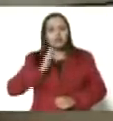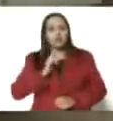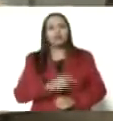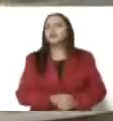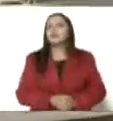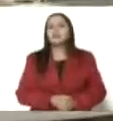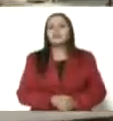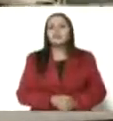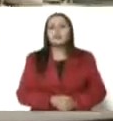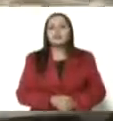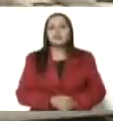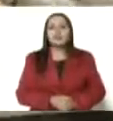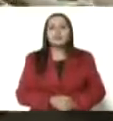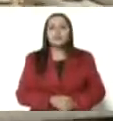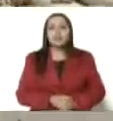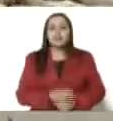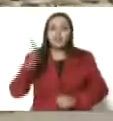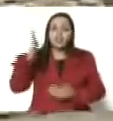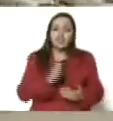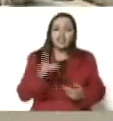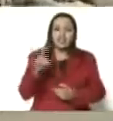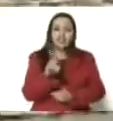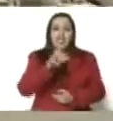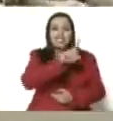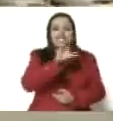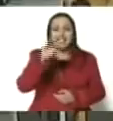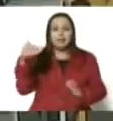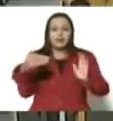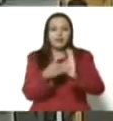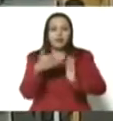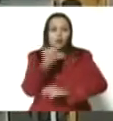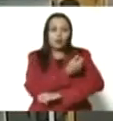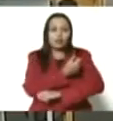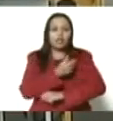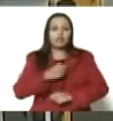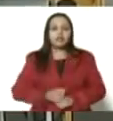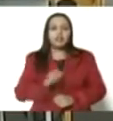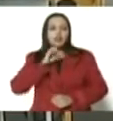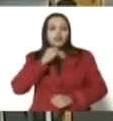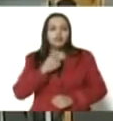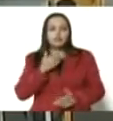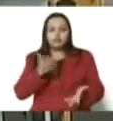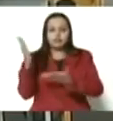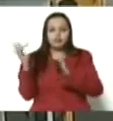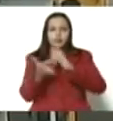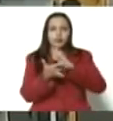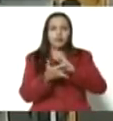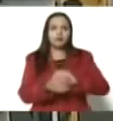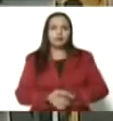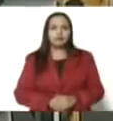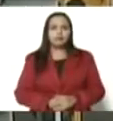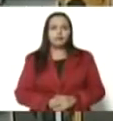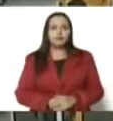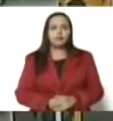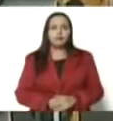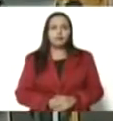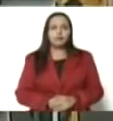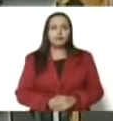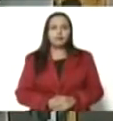Bolívar este sábado. Arriba Venezuela, 100.000 dosis de la Sputnik V. Retornamos, adelante.